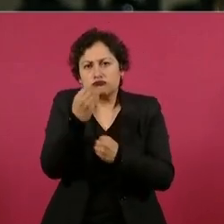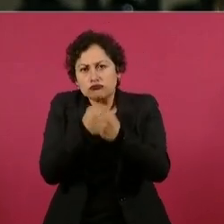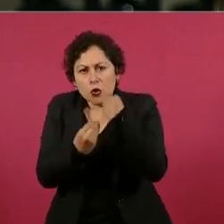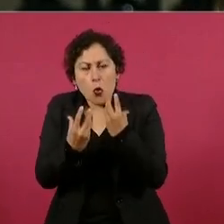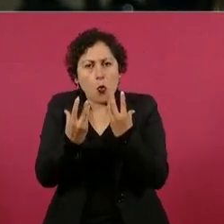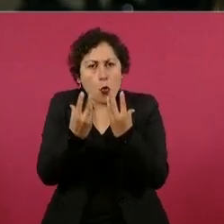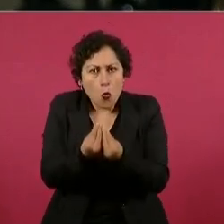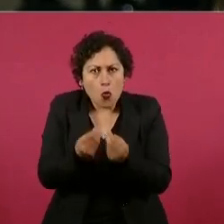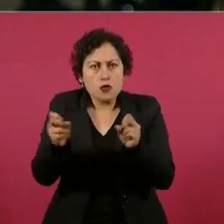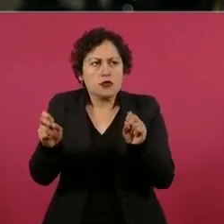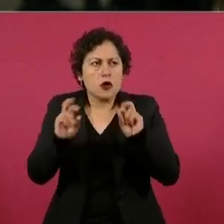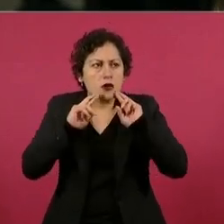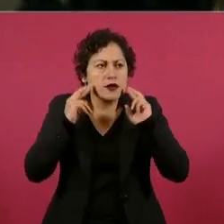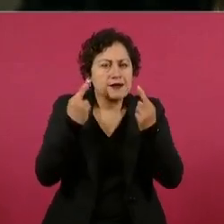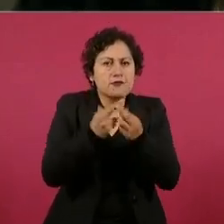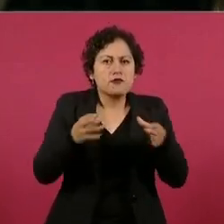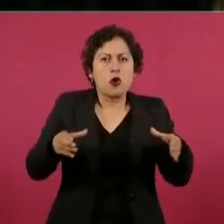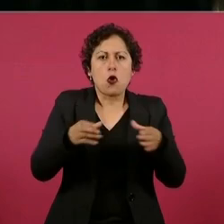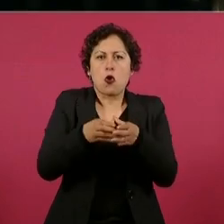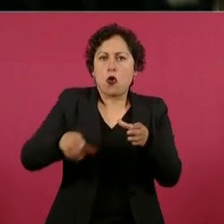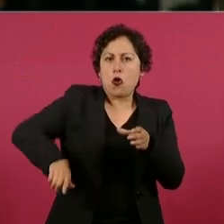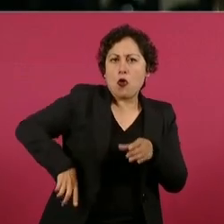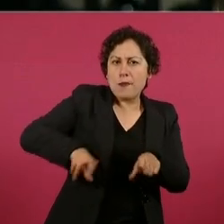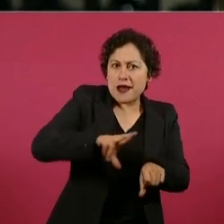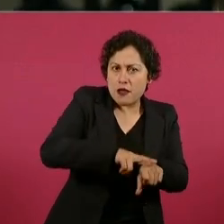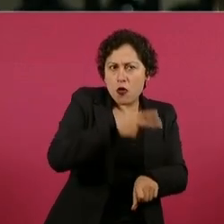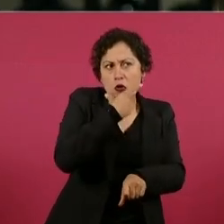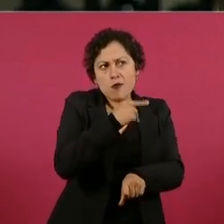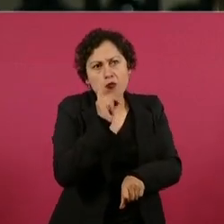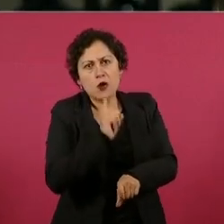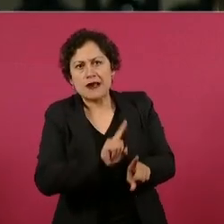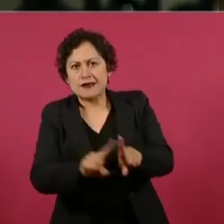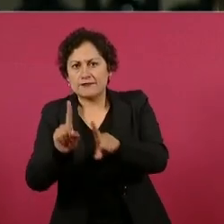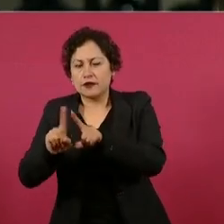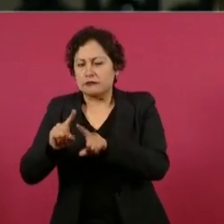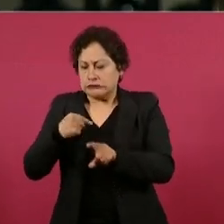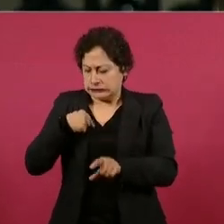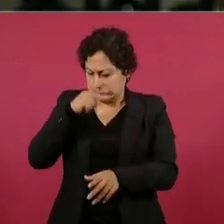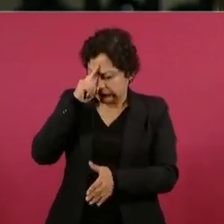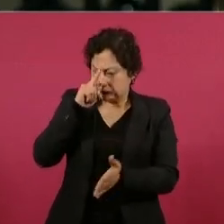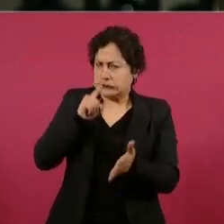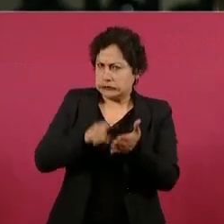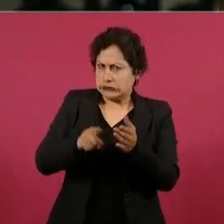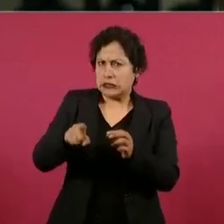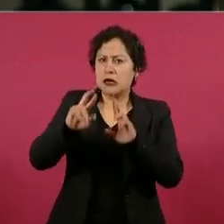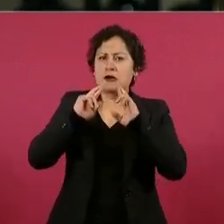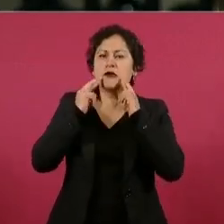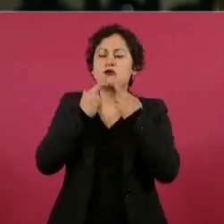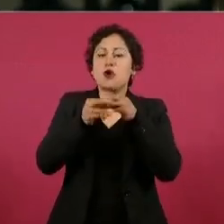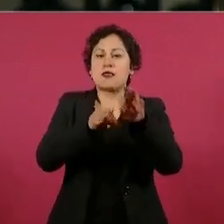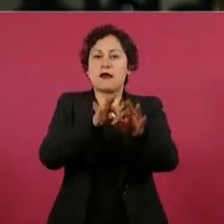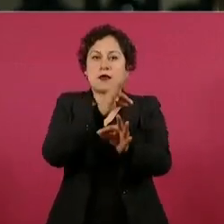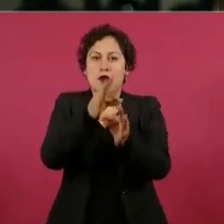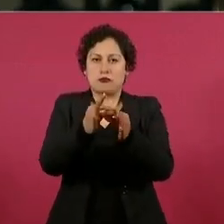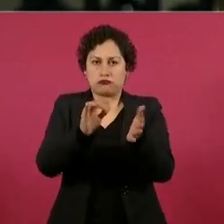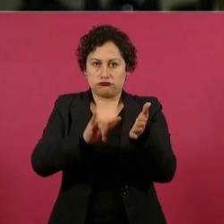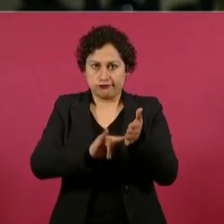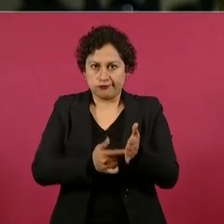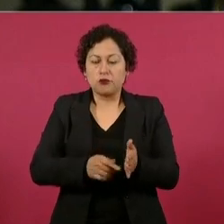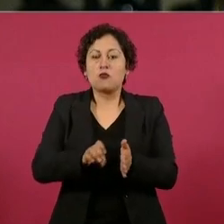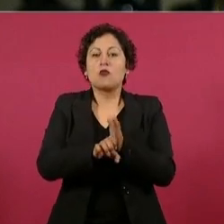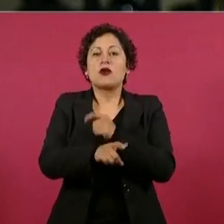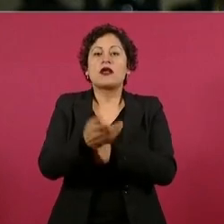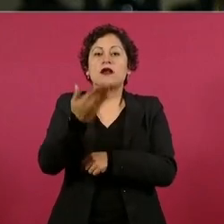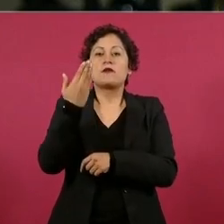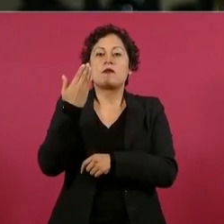los gobernadores. Tengo entendido que también hay reuniones de trabajo muy puntuales, por ejemplo, en Nuevo León, el programa de Jóvenes